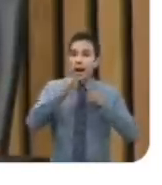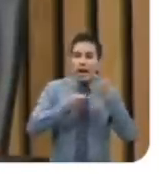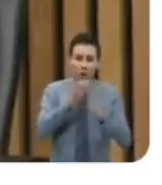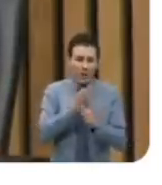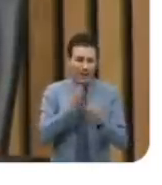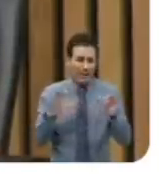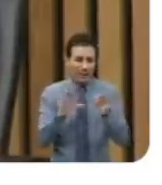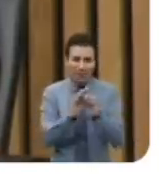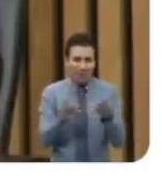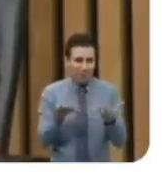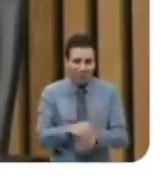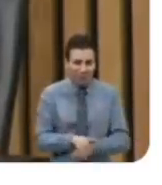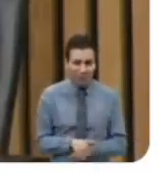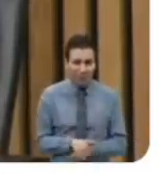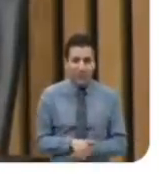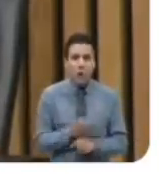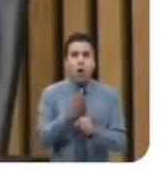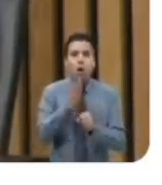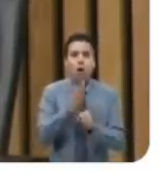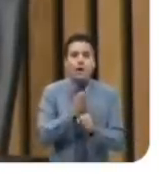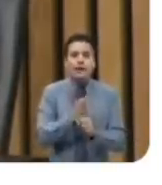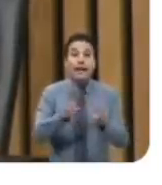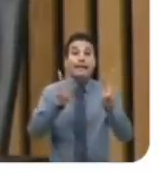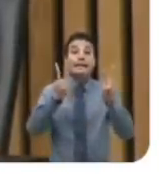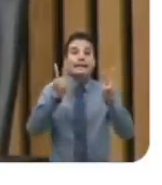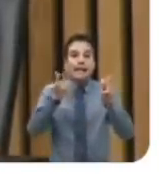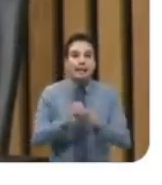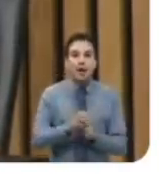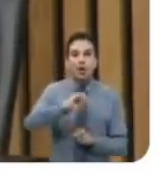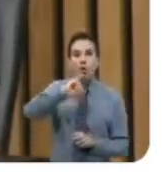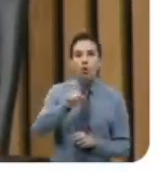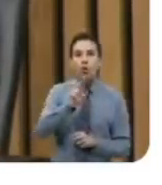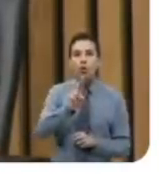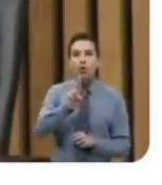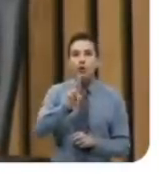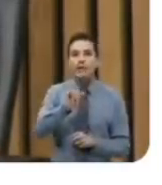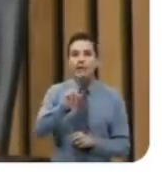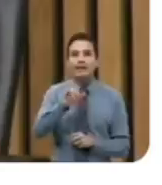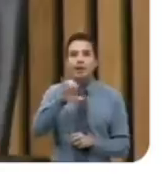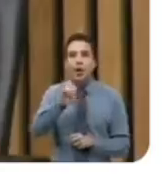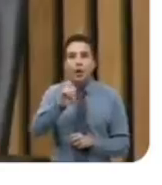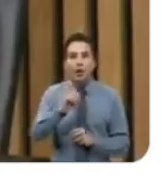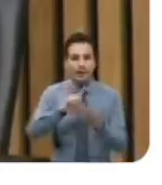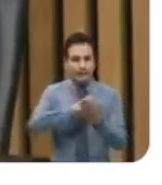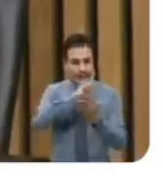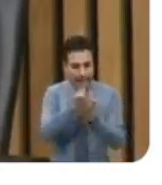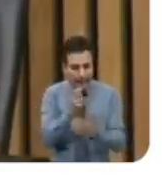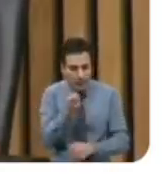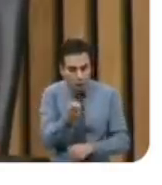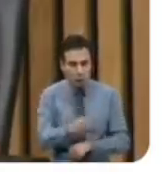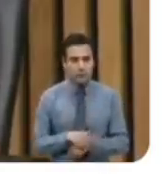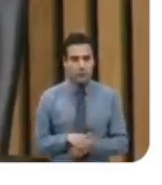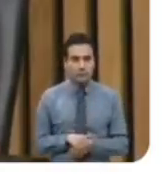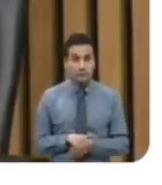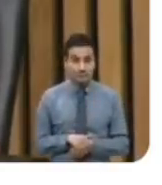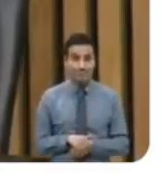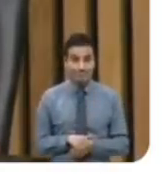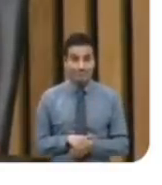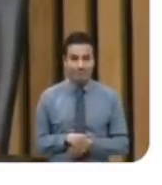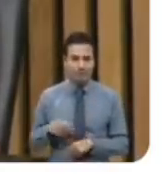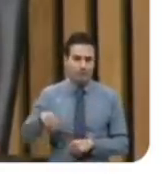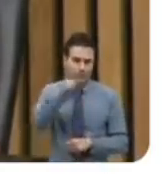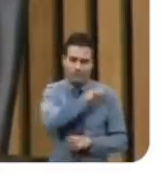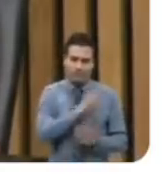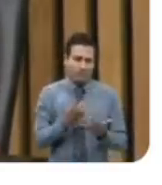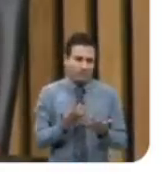colación aquí viene el debate jurídico y en el debate jurídico nos queda